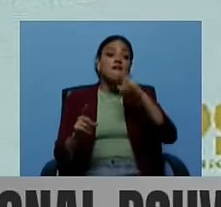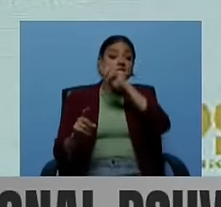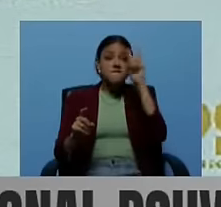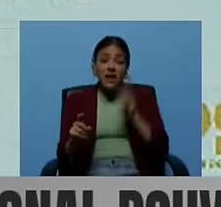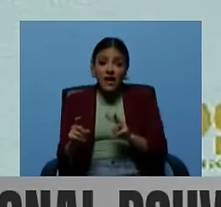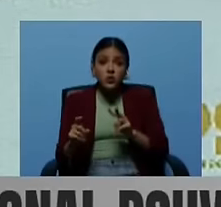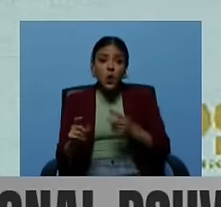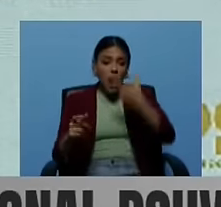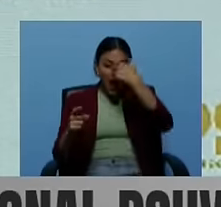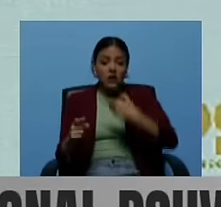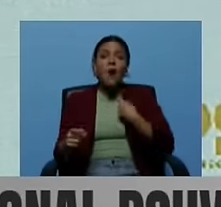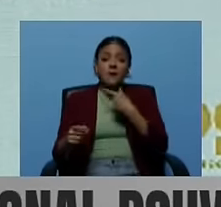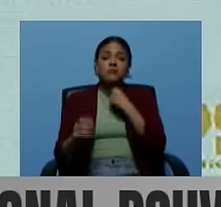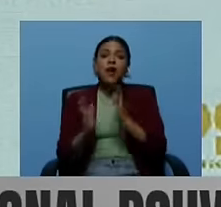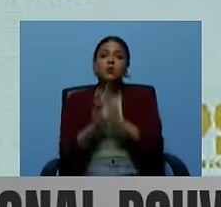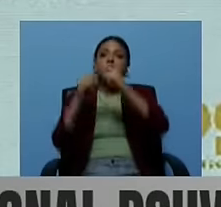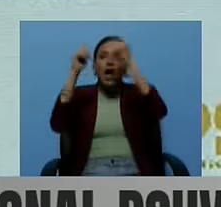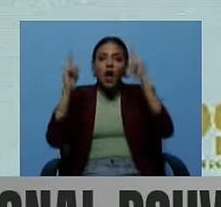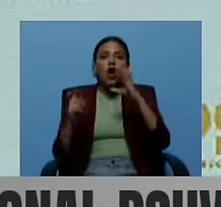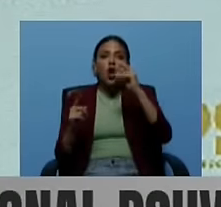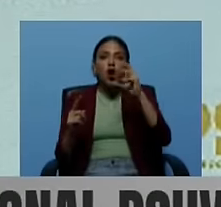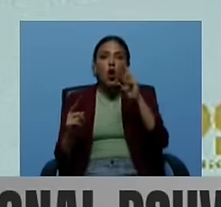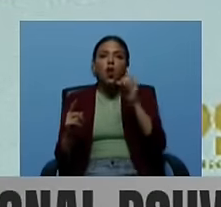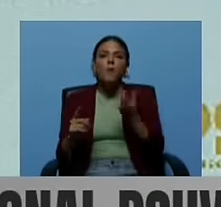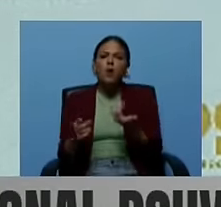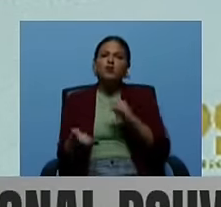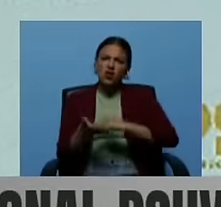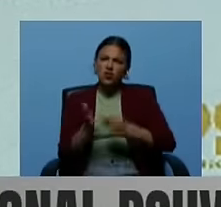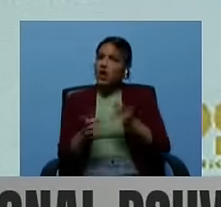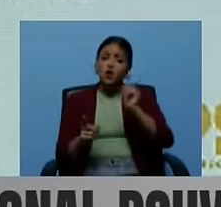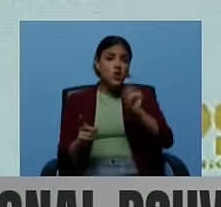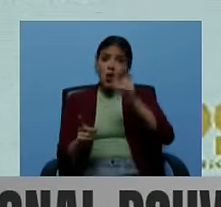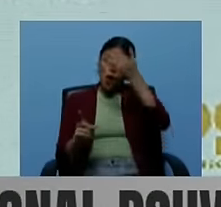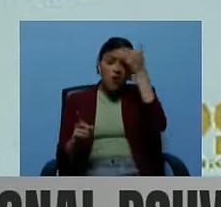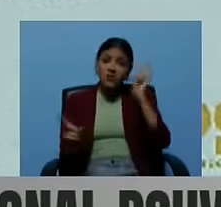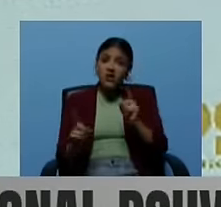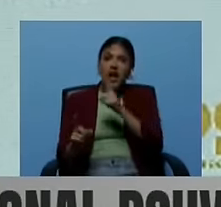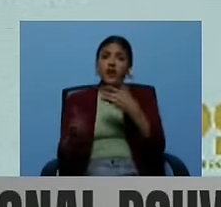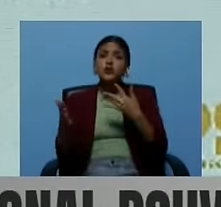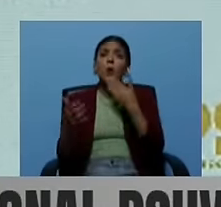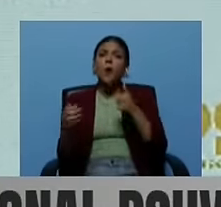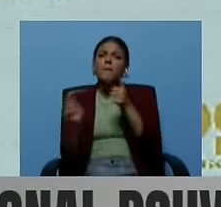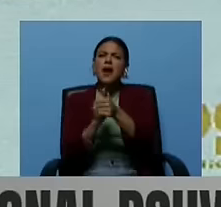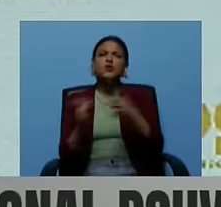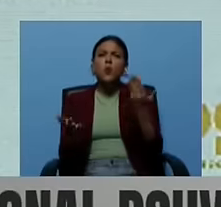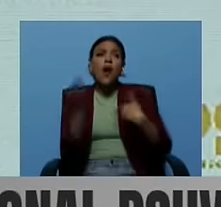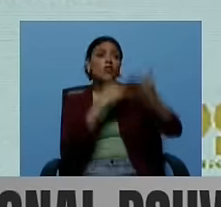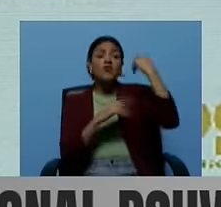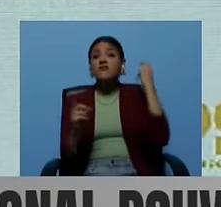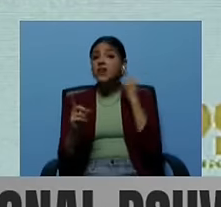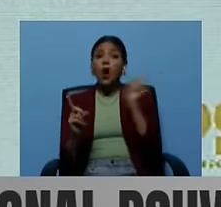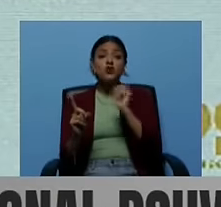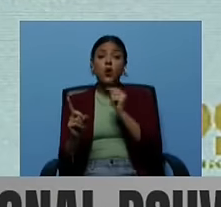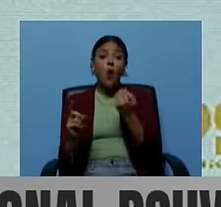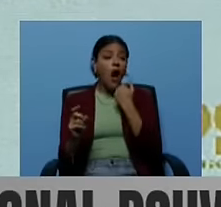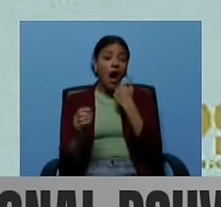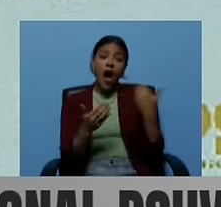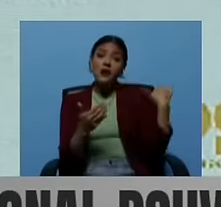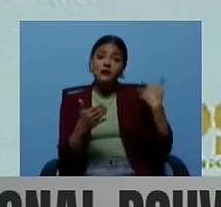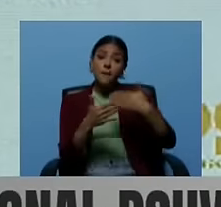Coromoto. Yo recuerdo de eso, y eso no ocurrió hace años, hace siglos.